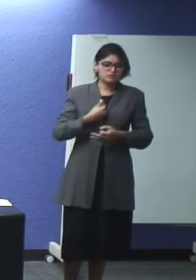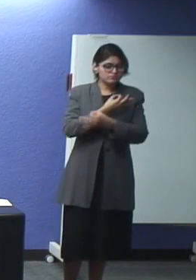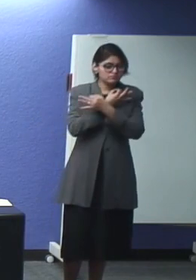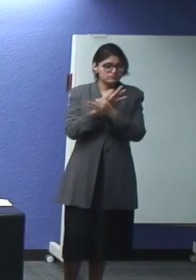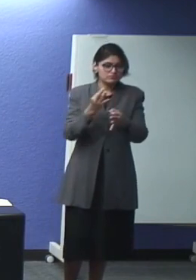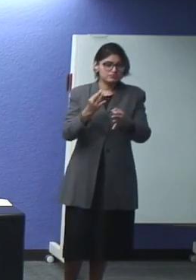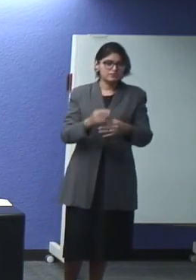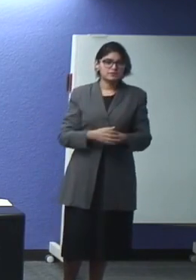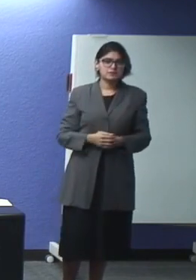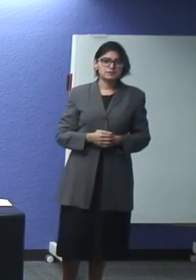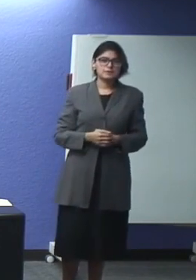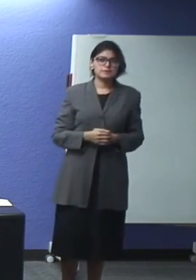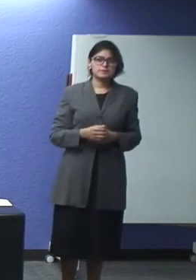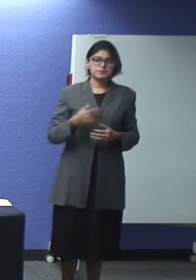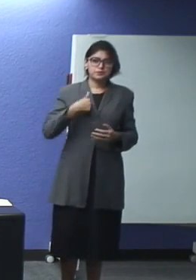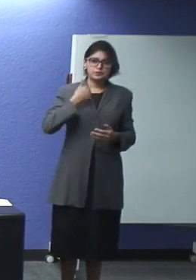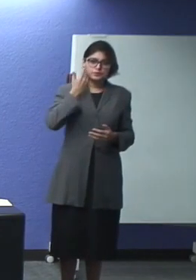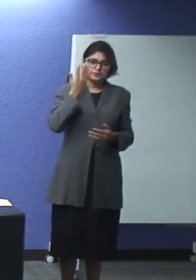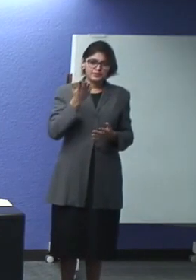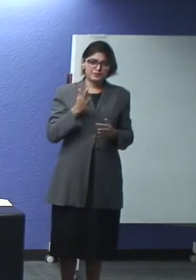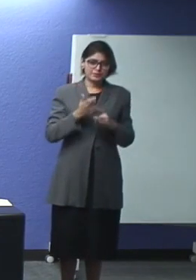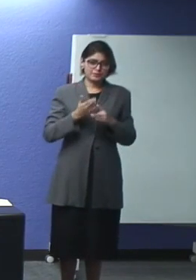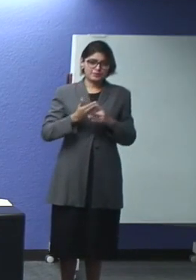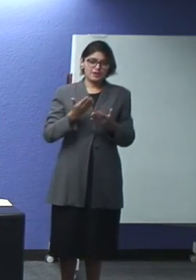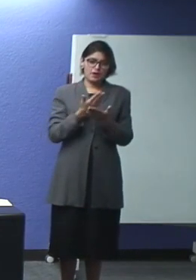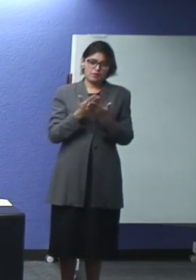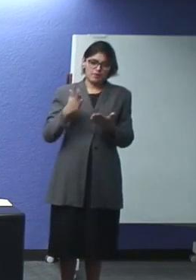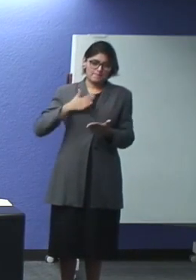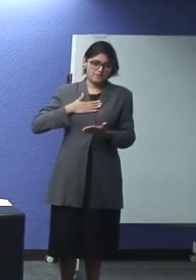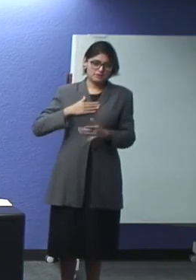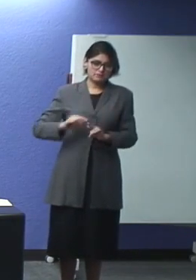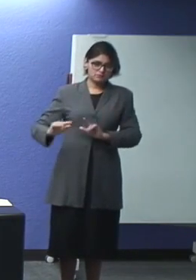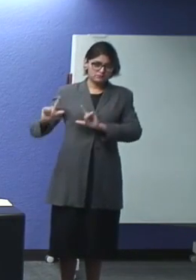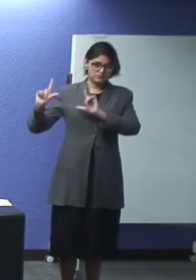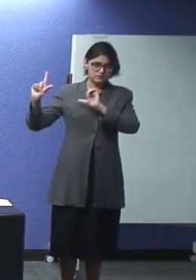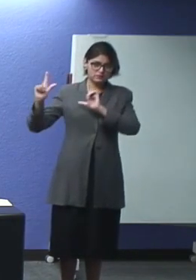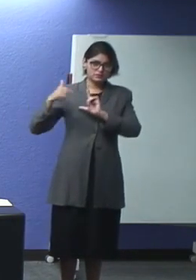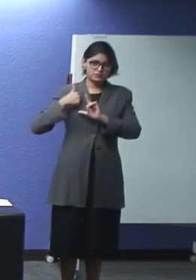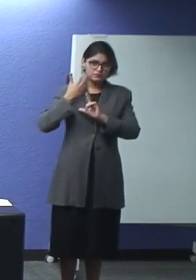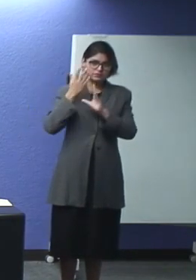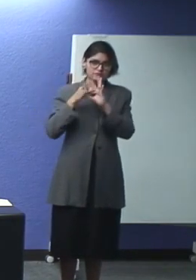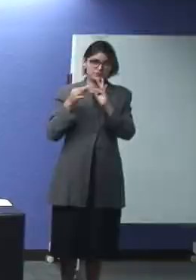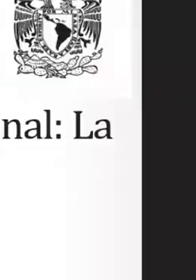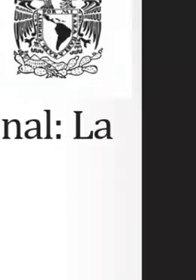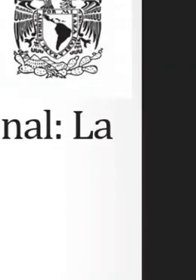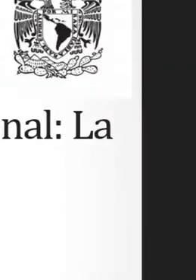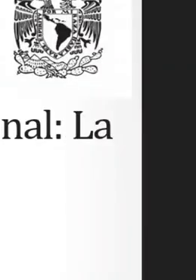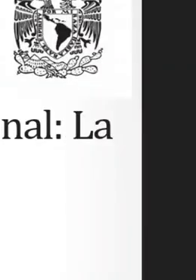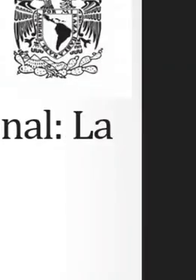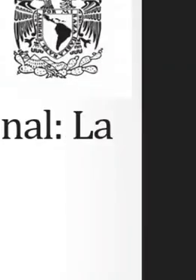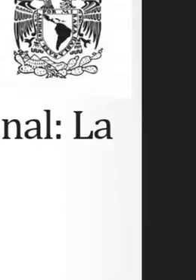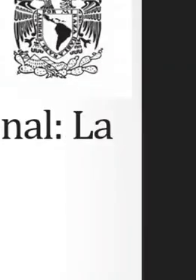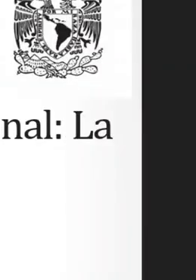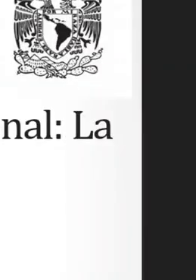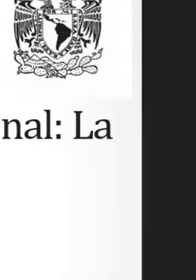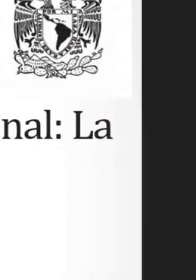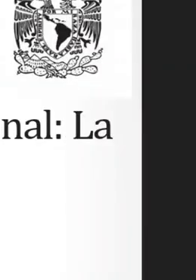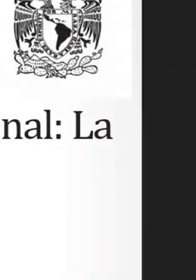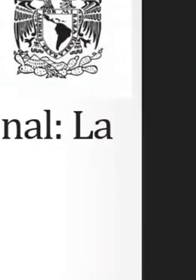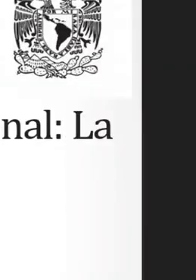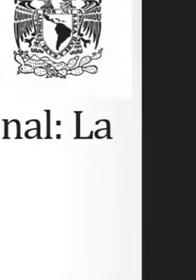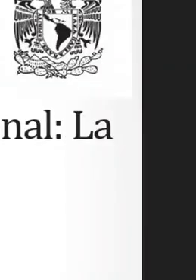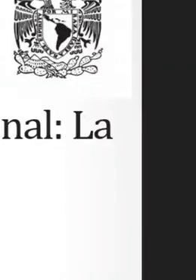hablar ya más concretamente de mi presentación. Le puse el nombre de este foro